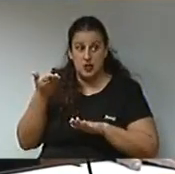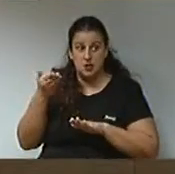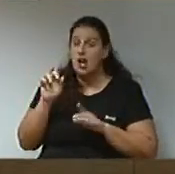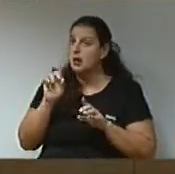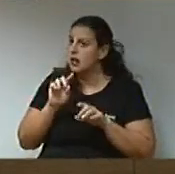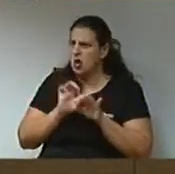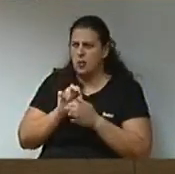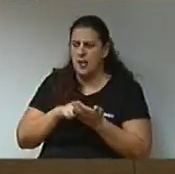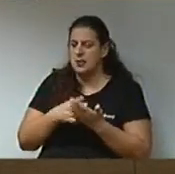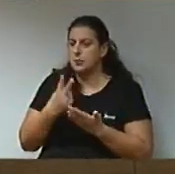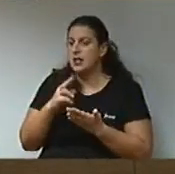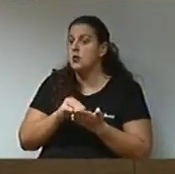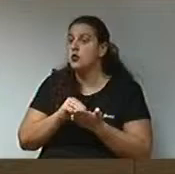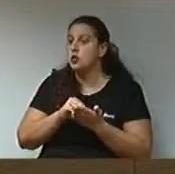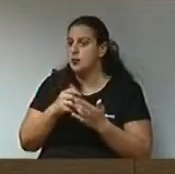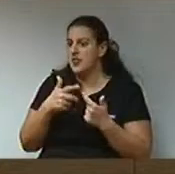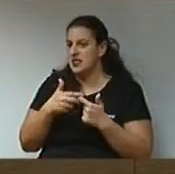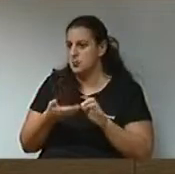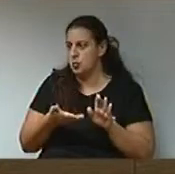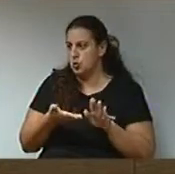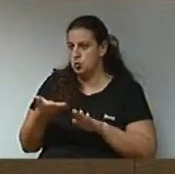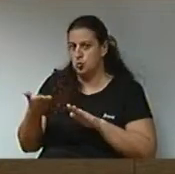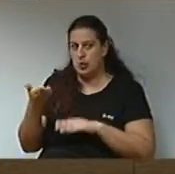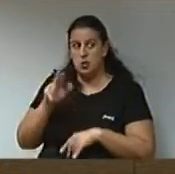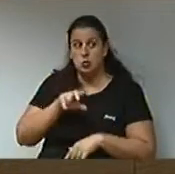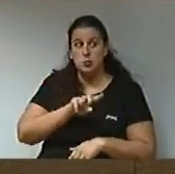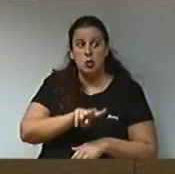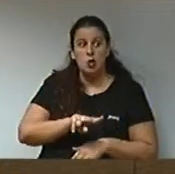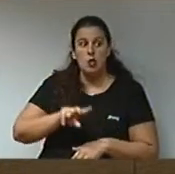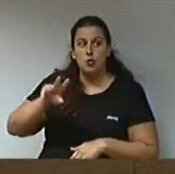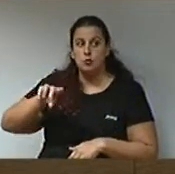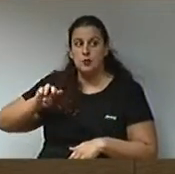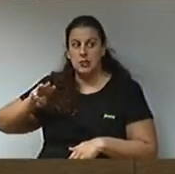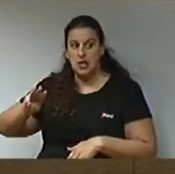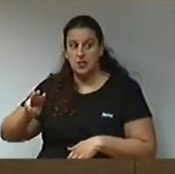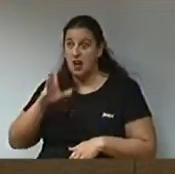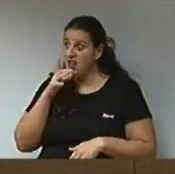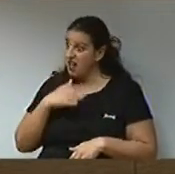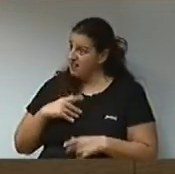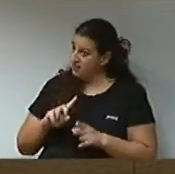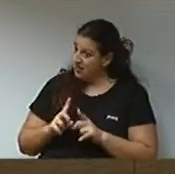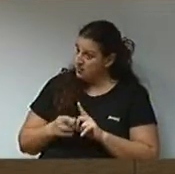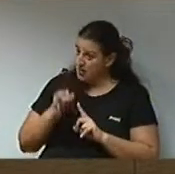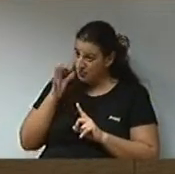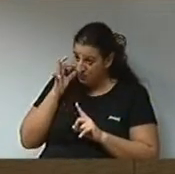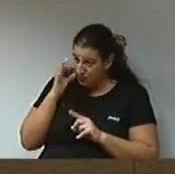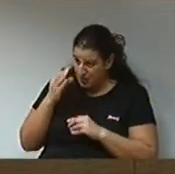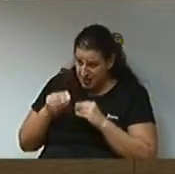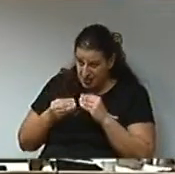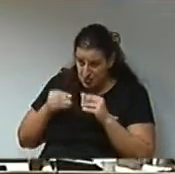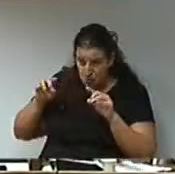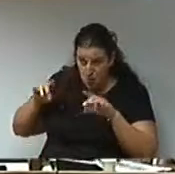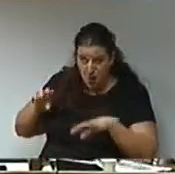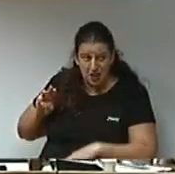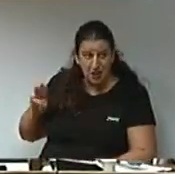veces subieron los impuestos. Algunos de los que ahora dicen que quieren cambiar como si los hubiéramos puesto nosotros. No, si están al tiempo que lo dejaron ustedes en